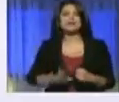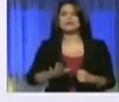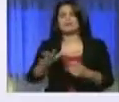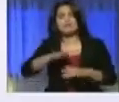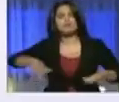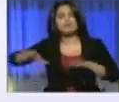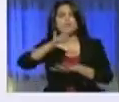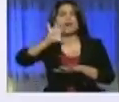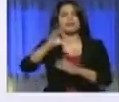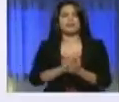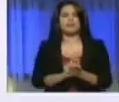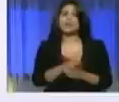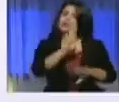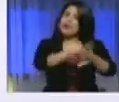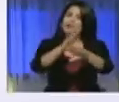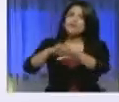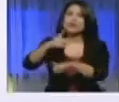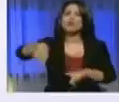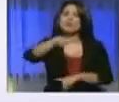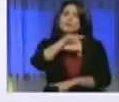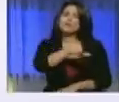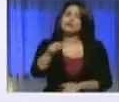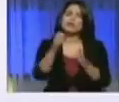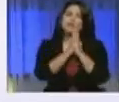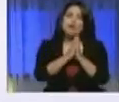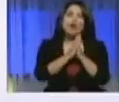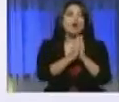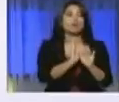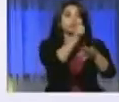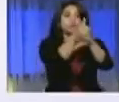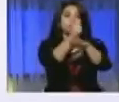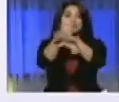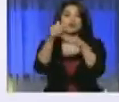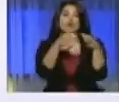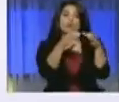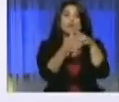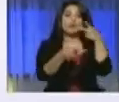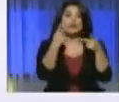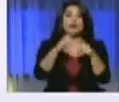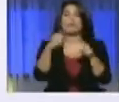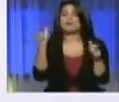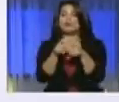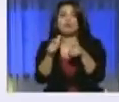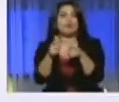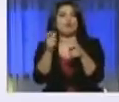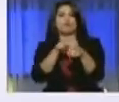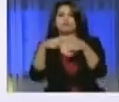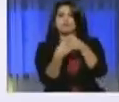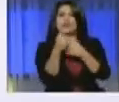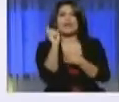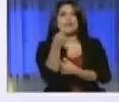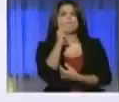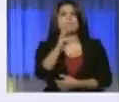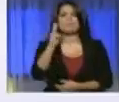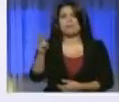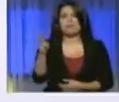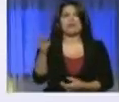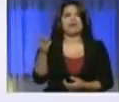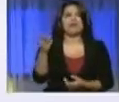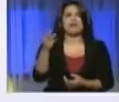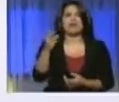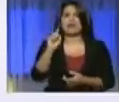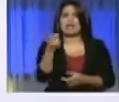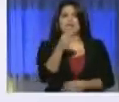debate, compañeros de las direcciones nacionales, de todos los partidos y grupos políticos de del gran